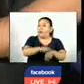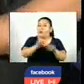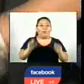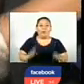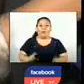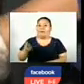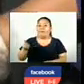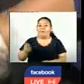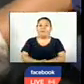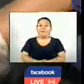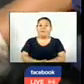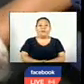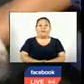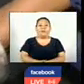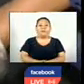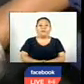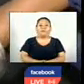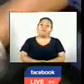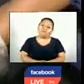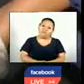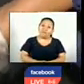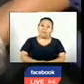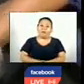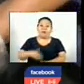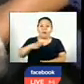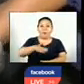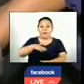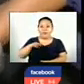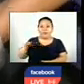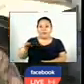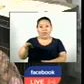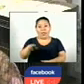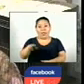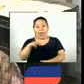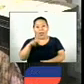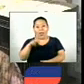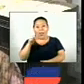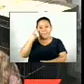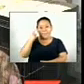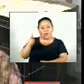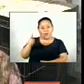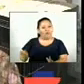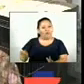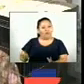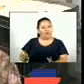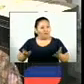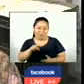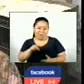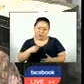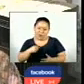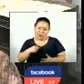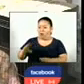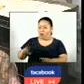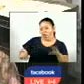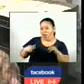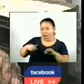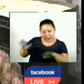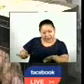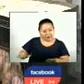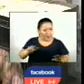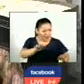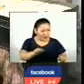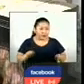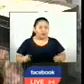permanente y a veces a mis amigos para evitar que estén en ese proceso yo les digo estésen aquí estésen acá